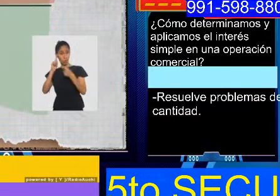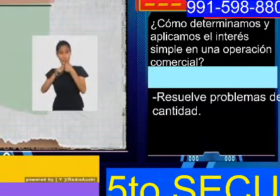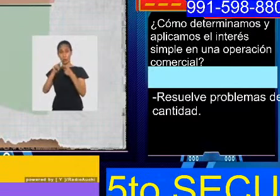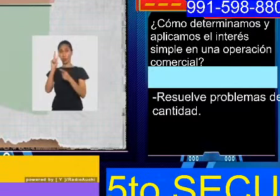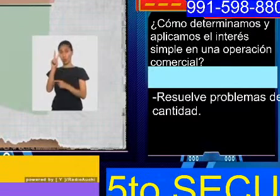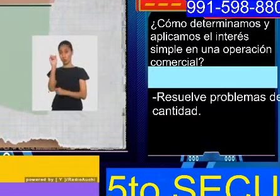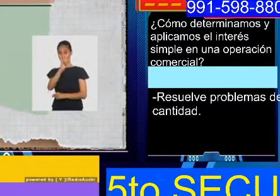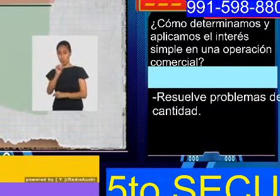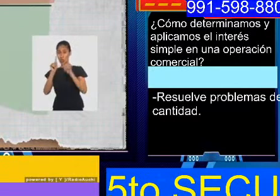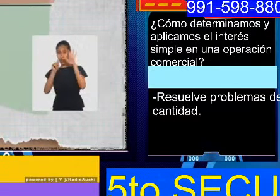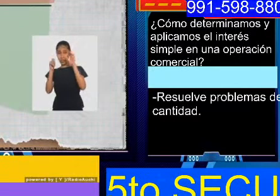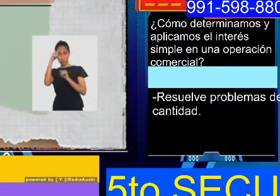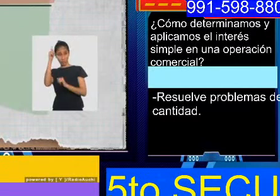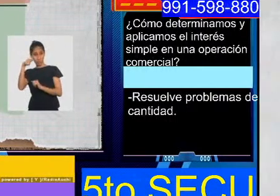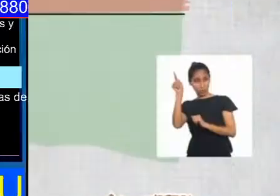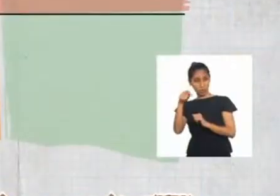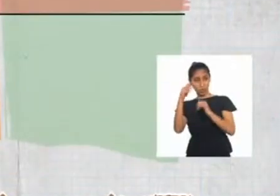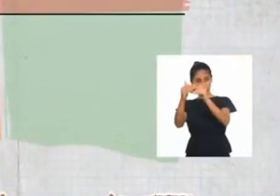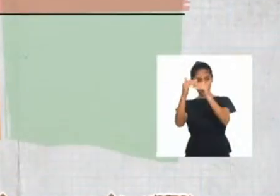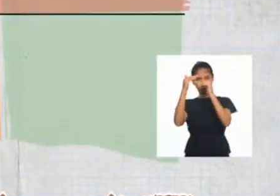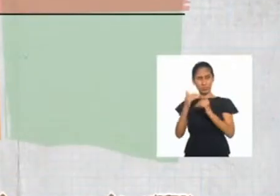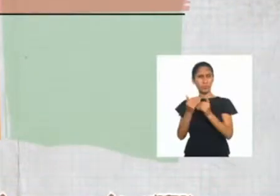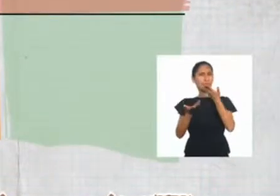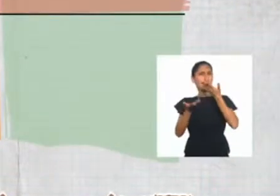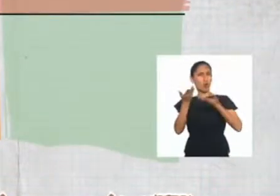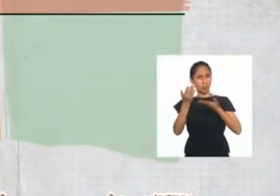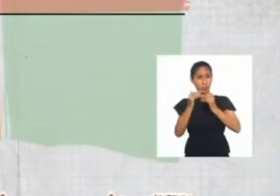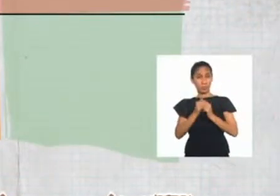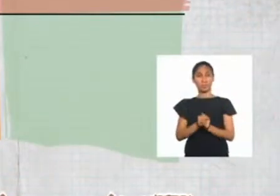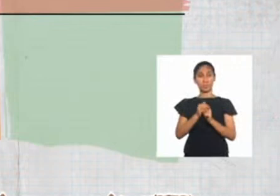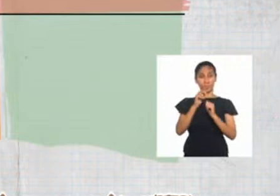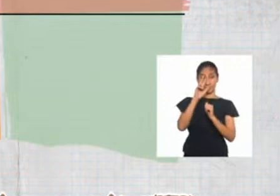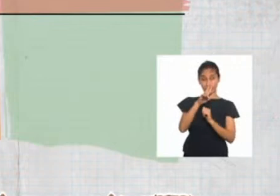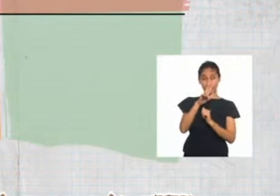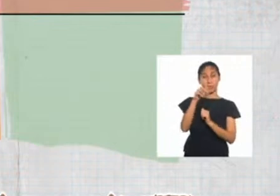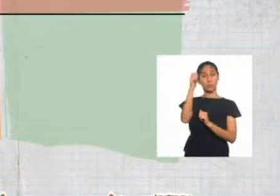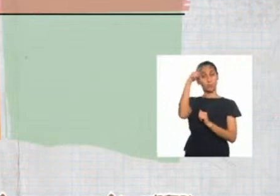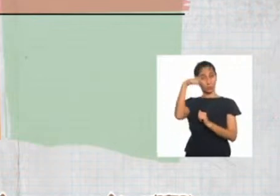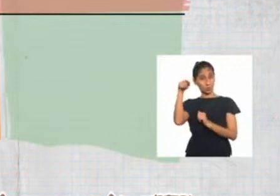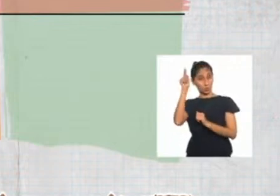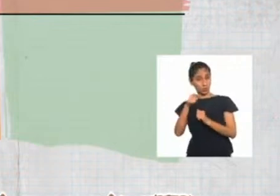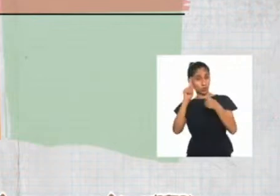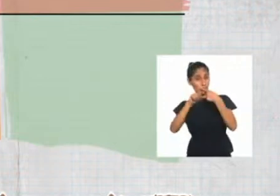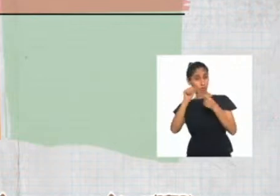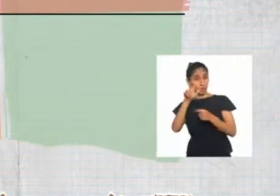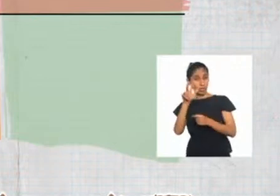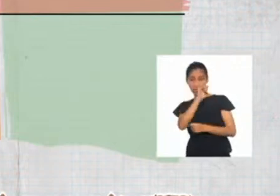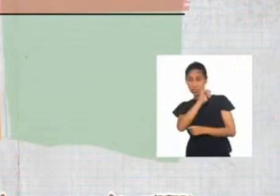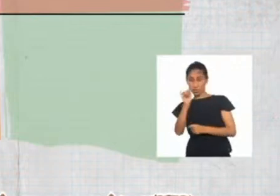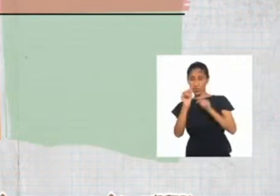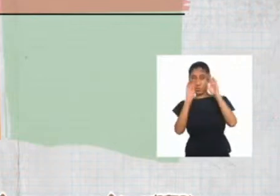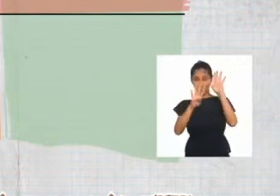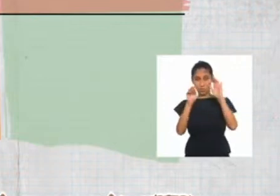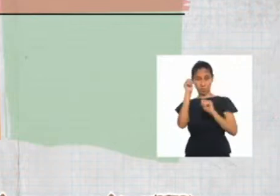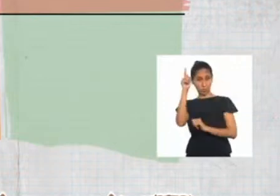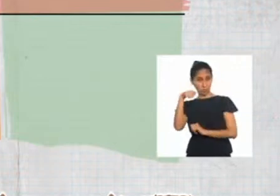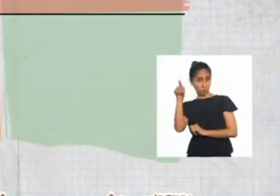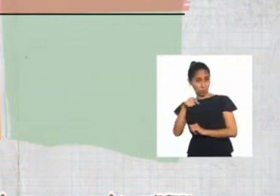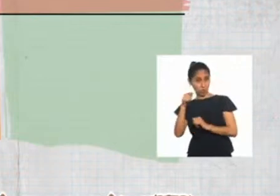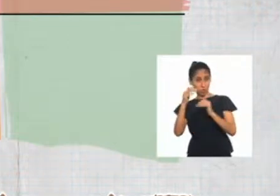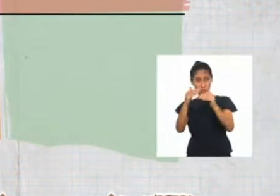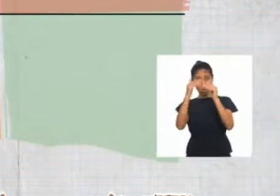3% mensual es equivalente a 9% trimestral. Es decir, 3% por 3 es igual a 9%.